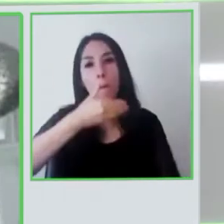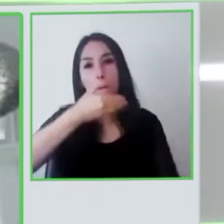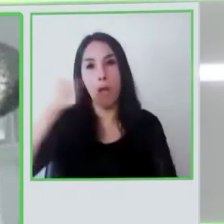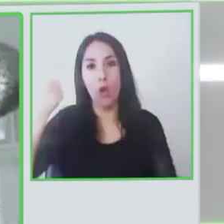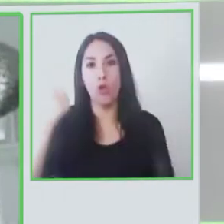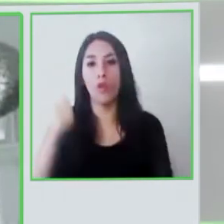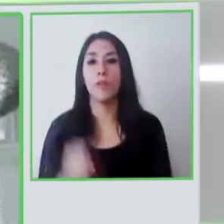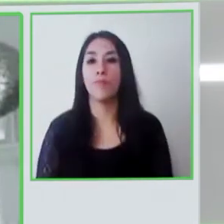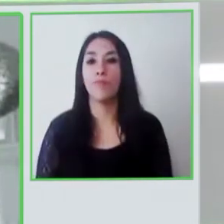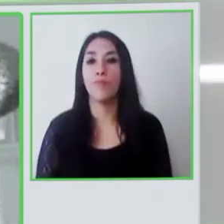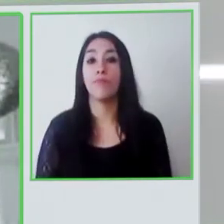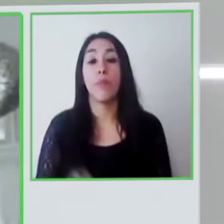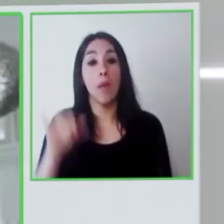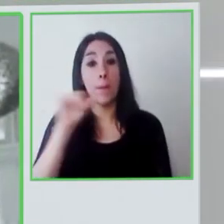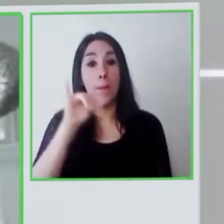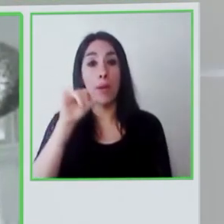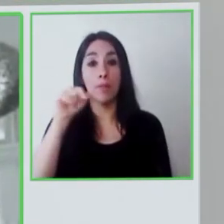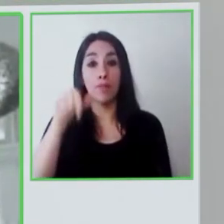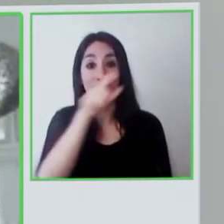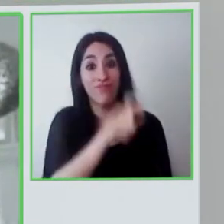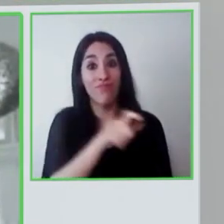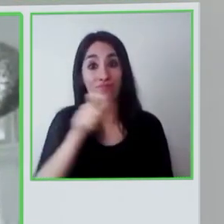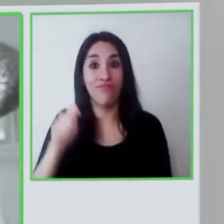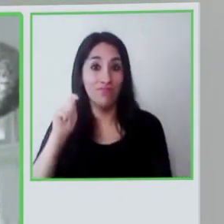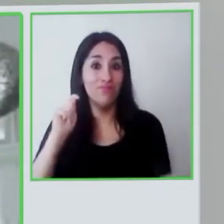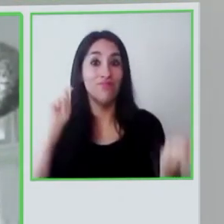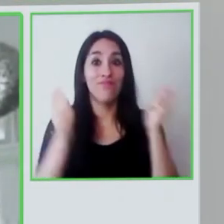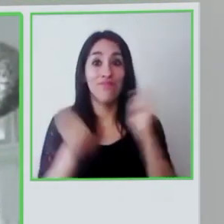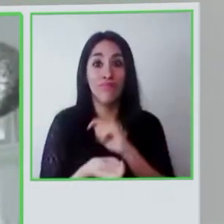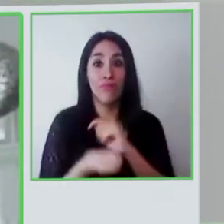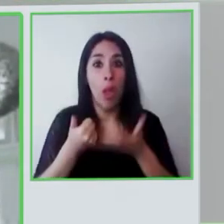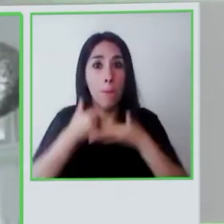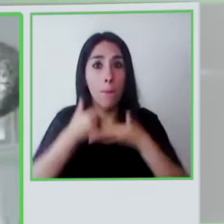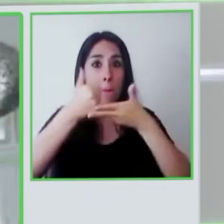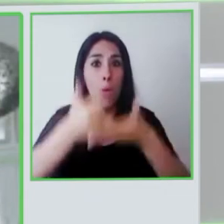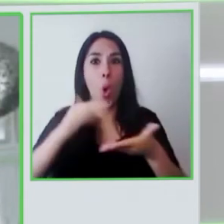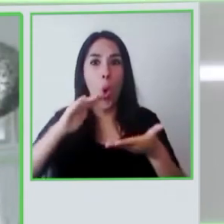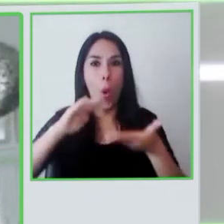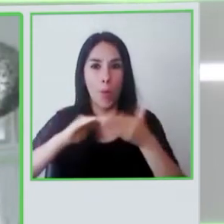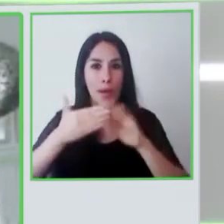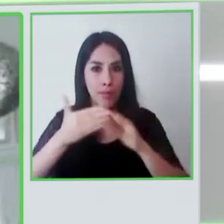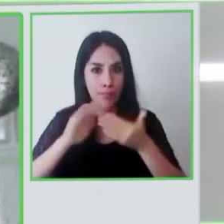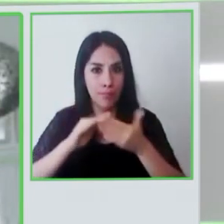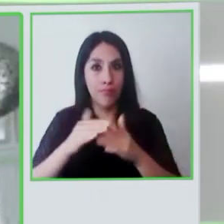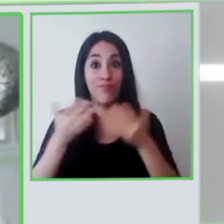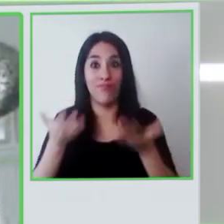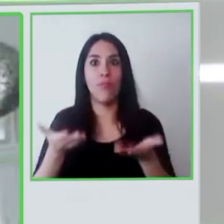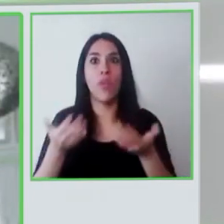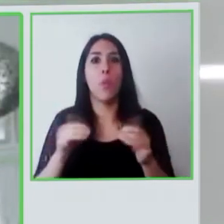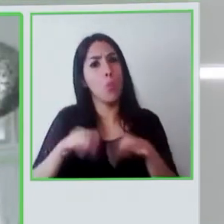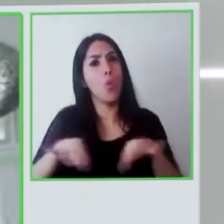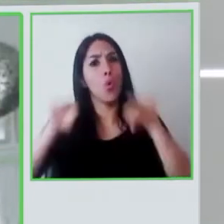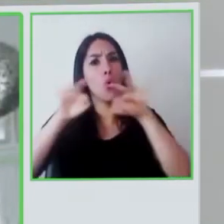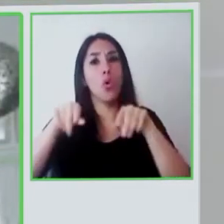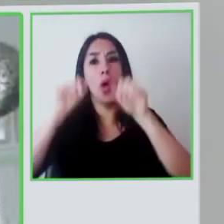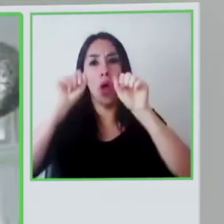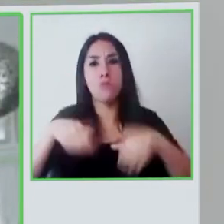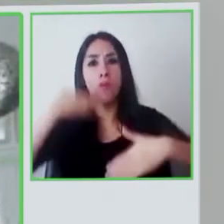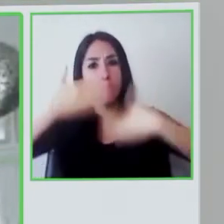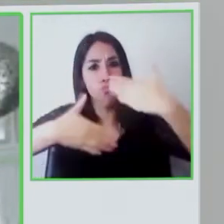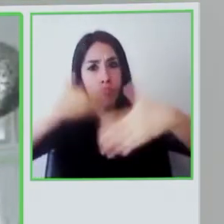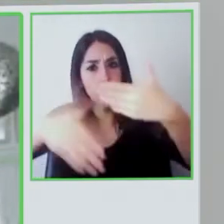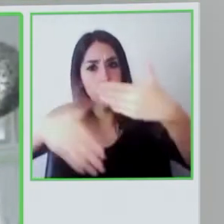cambio comunitarios son una parte muy importante de las organizaciones y en el éxito de estas organizaciones para poder crear una política